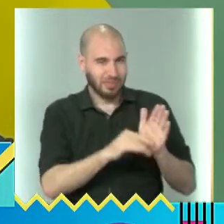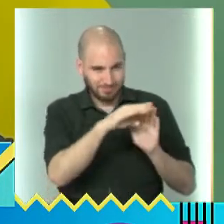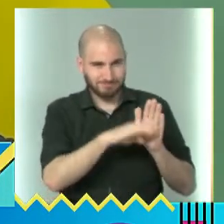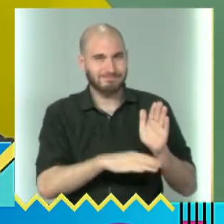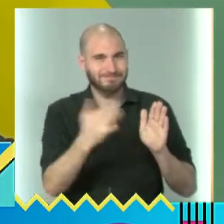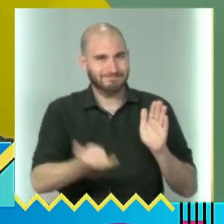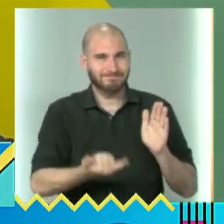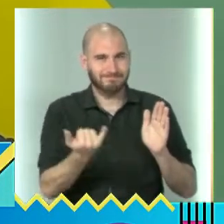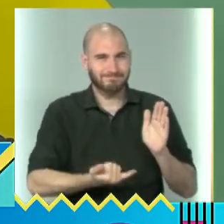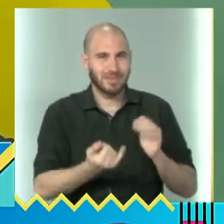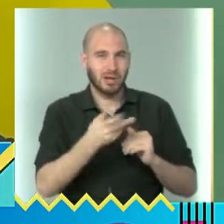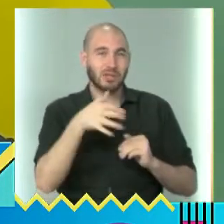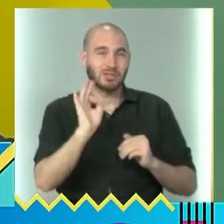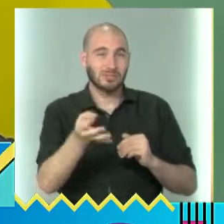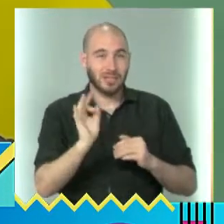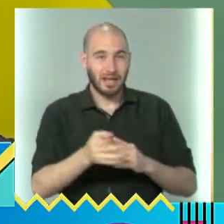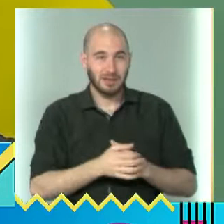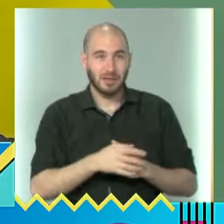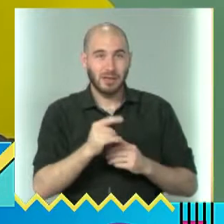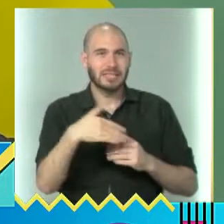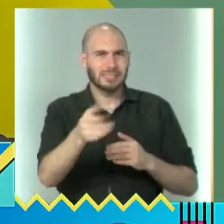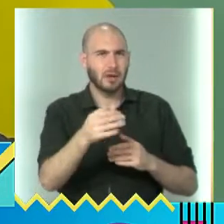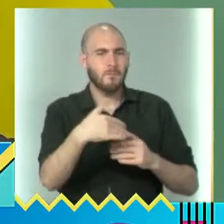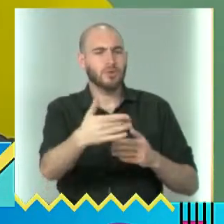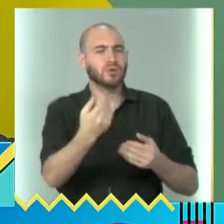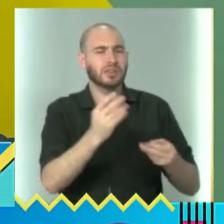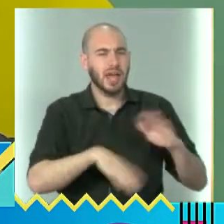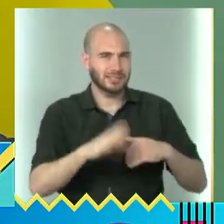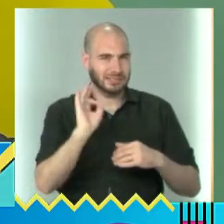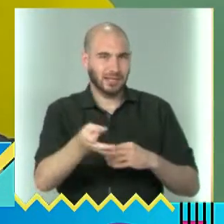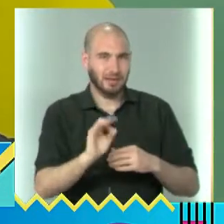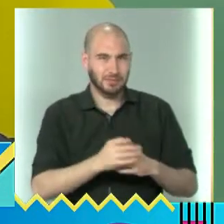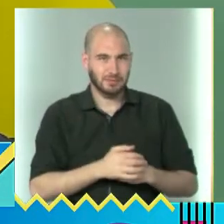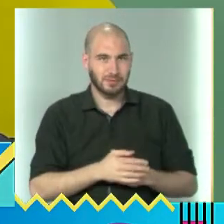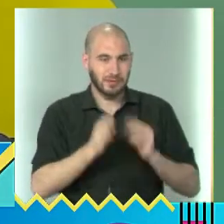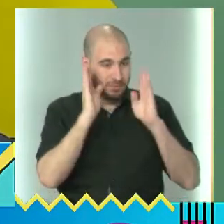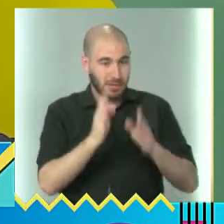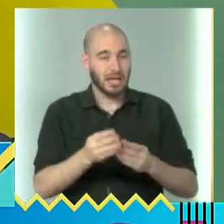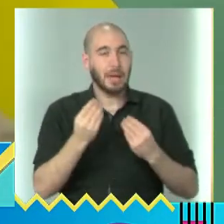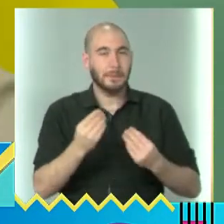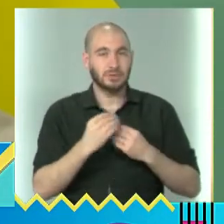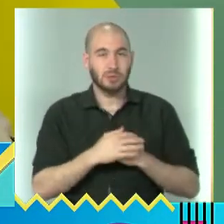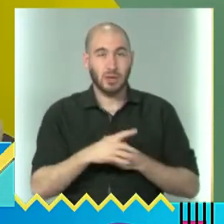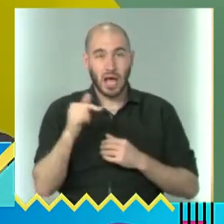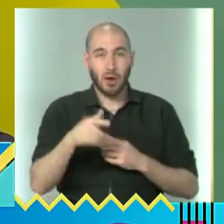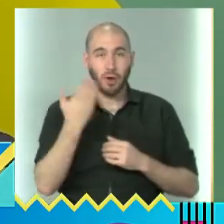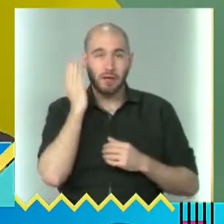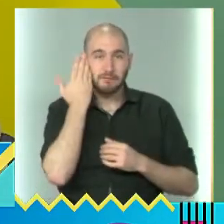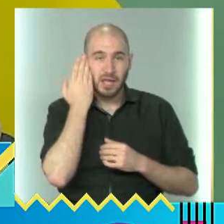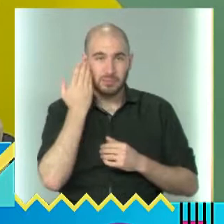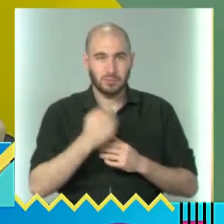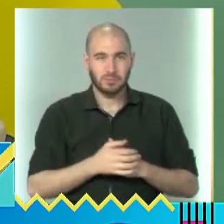datos, sabemos que va, podés predecir comportamientos, van a ir por ahí. Uh-huh. Es lo que ha pasado ahora con Facebook